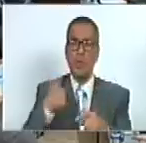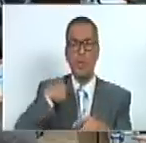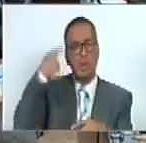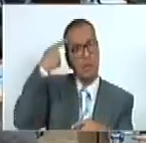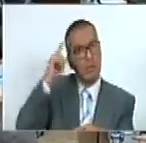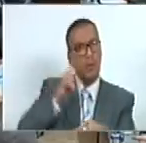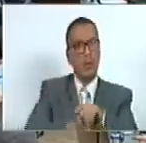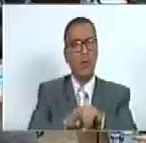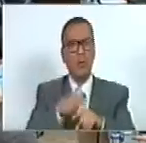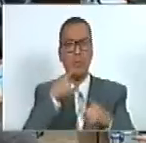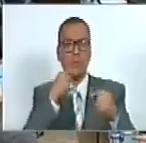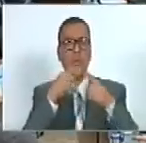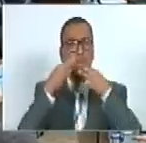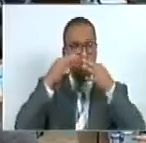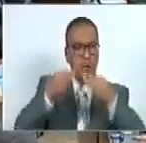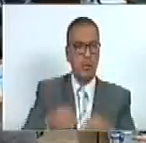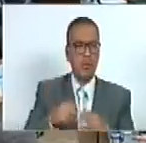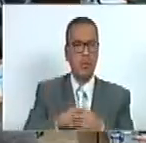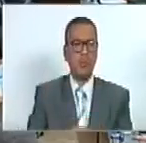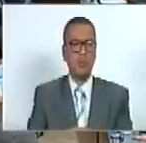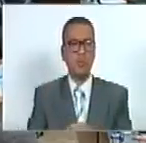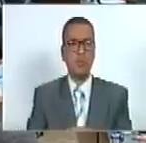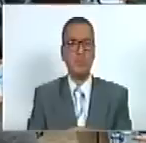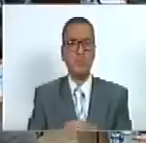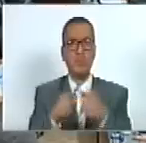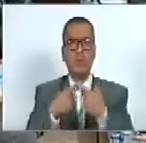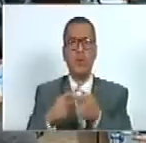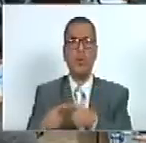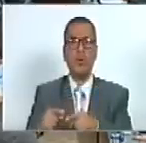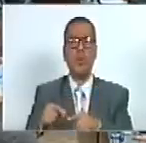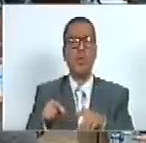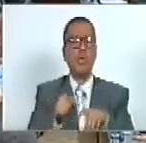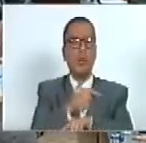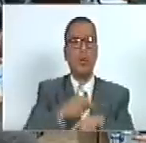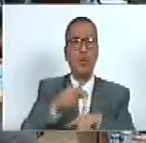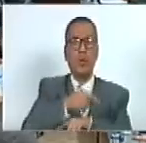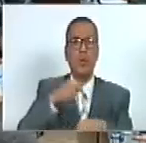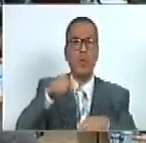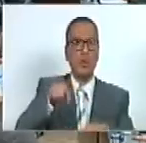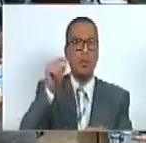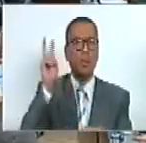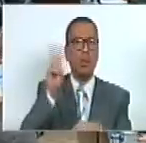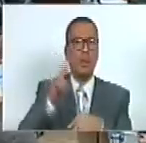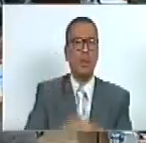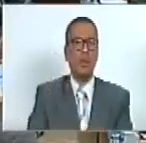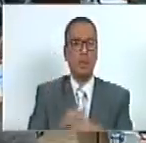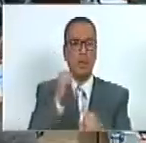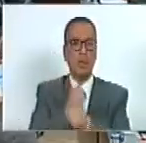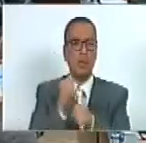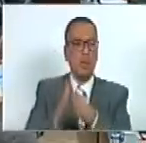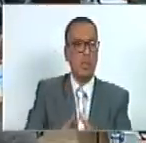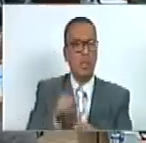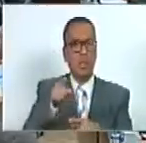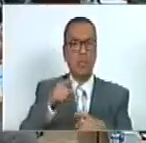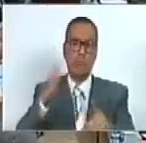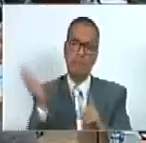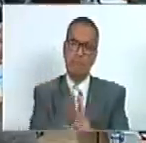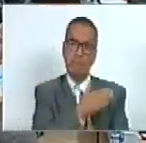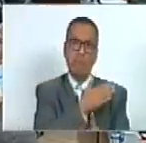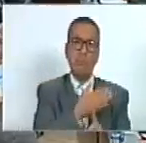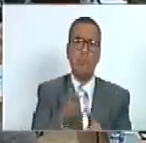es momento de hablar con la verdad. En ningún gobierno de la historia republicana de este país, la clase obrera había sido tan